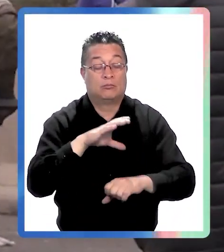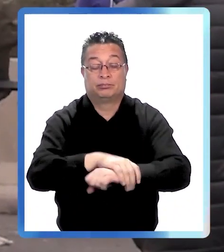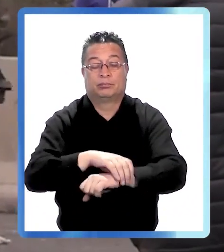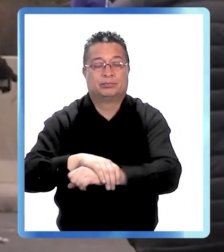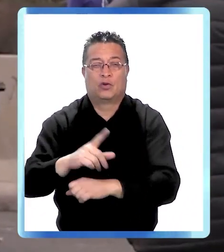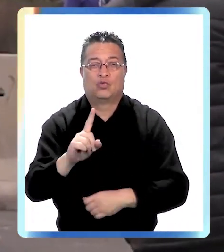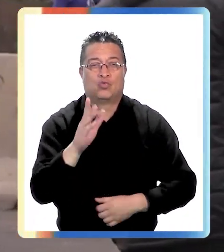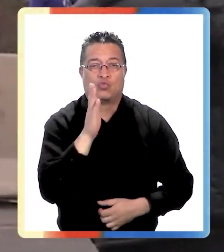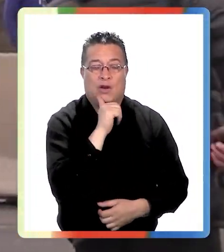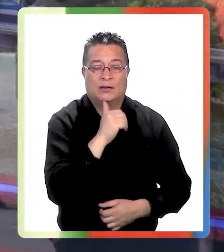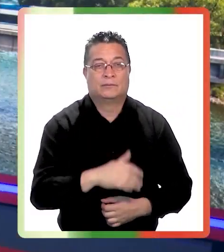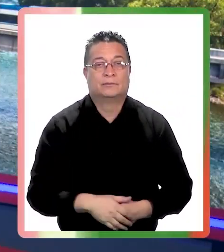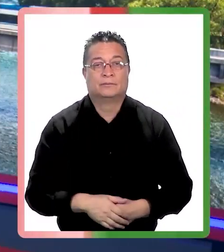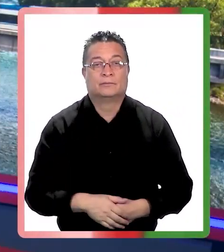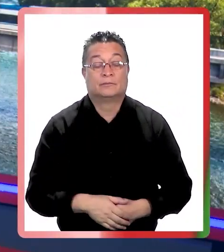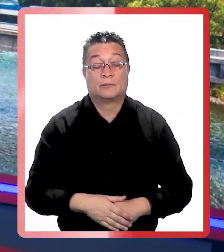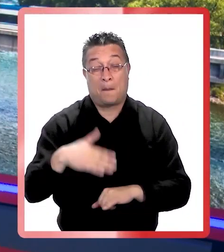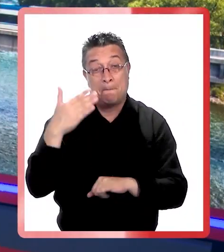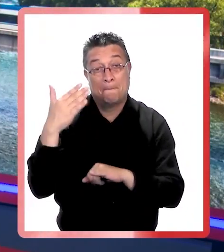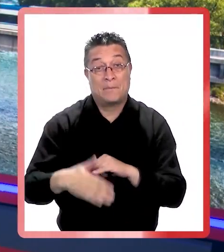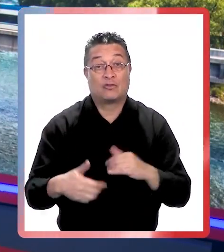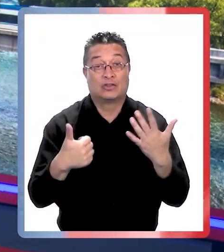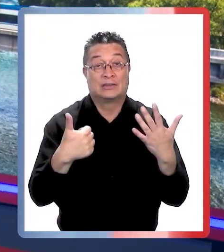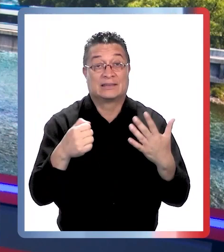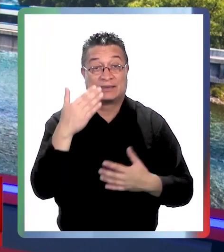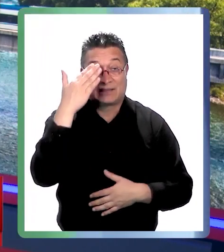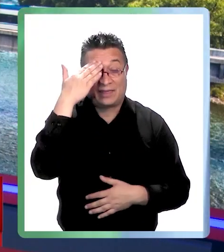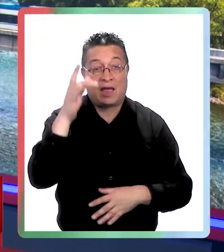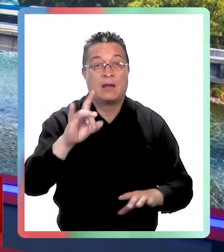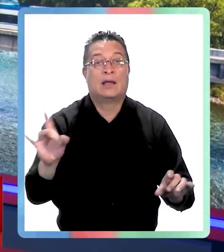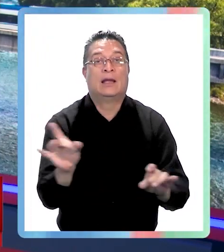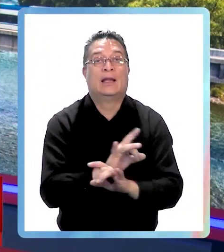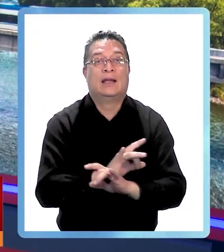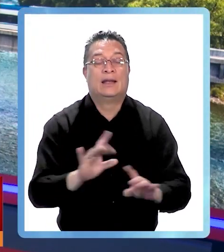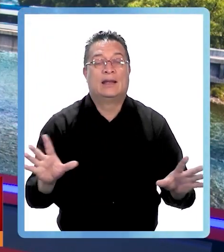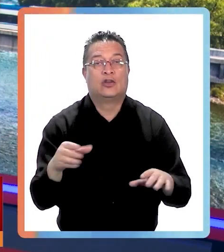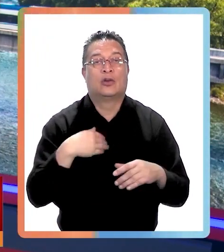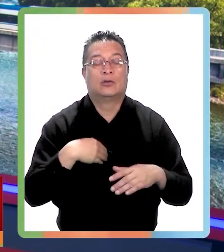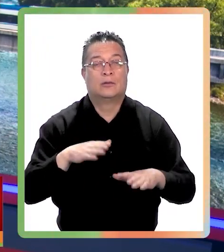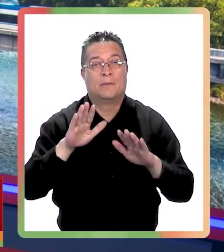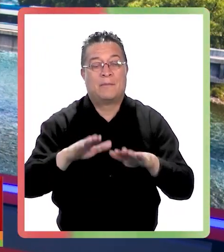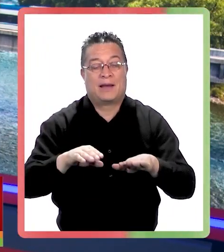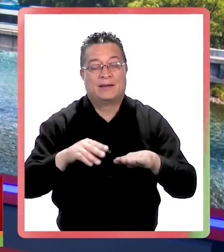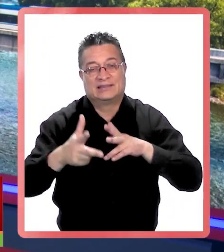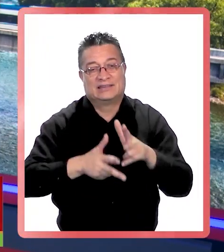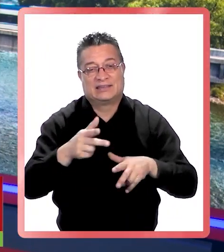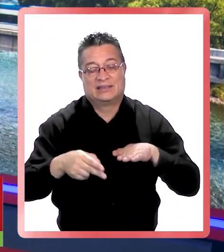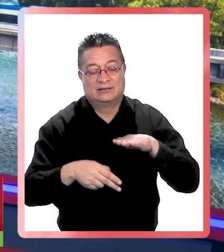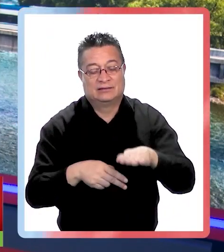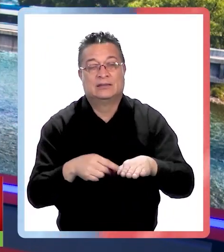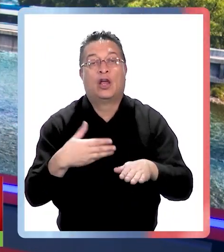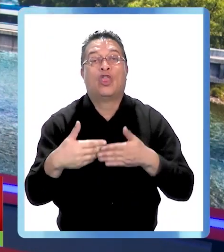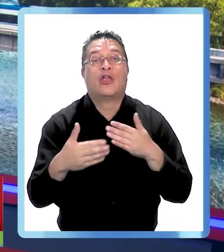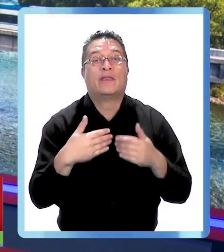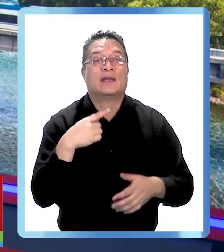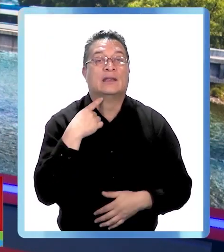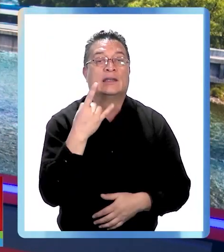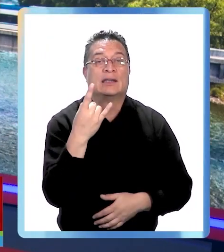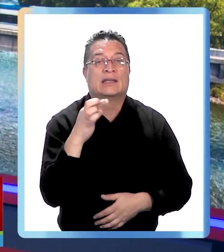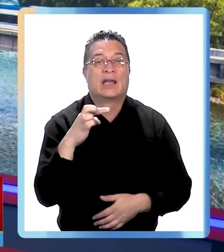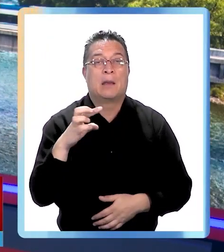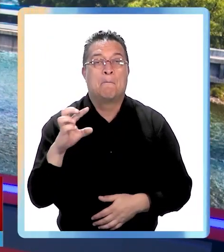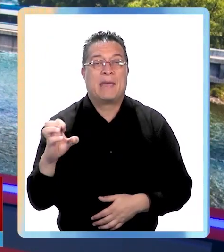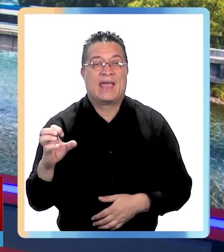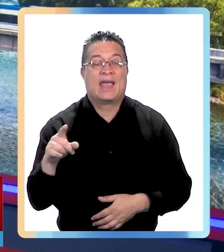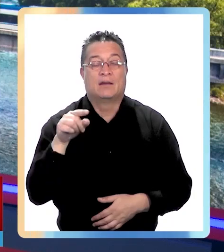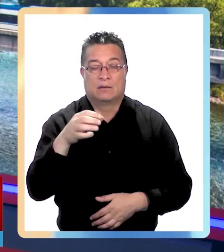hubo detenidos. Y en un plazo de 60 días estará habilitada la parada de trenes en la localidad de Quepe. Así lo confirmó